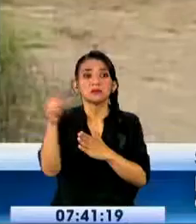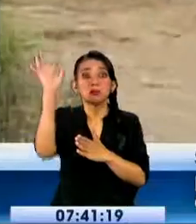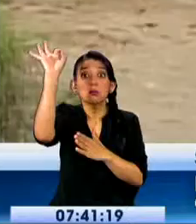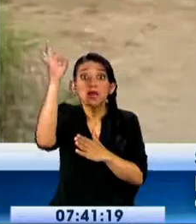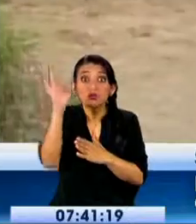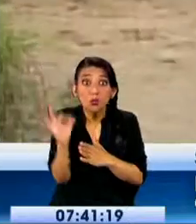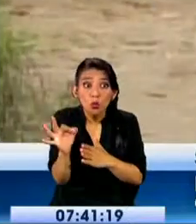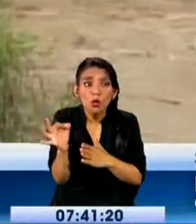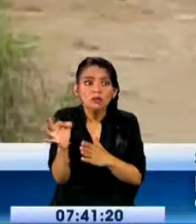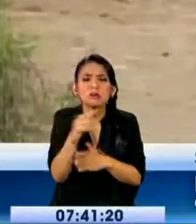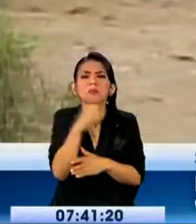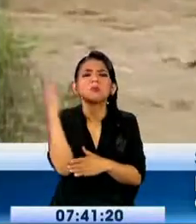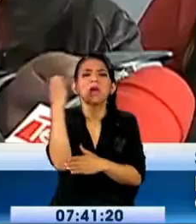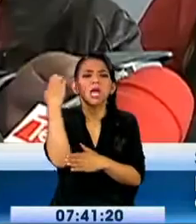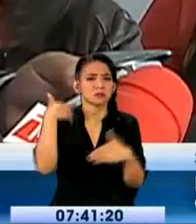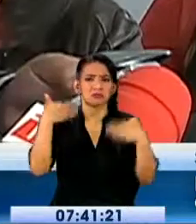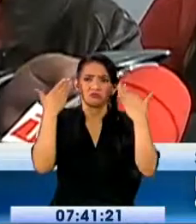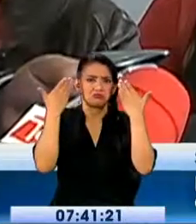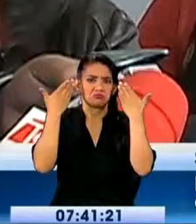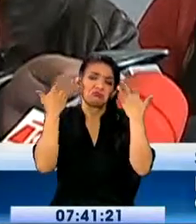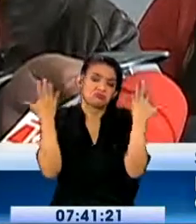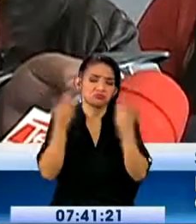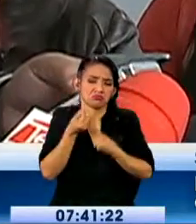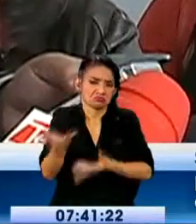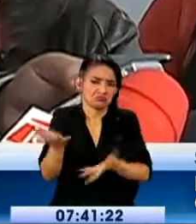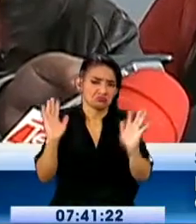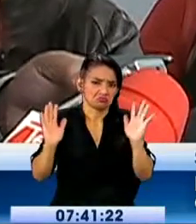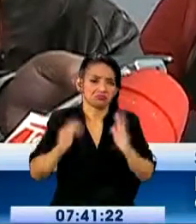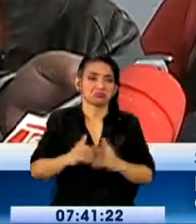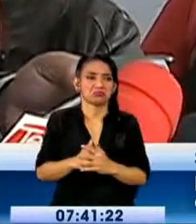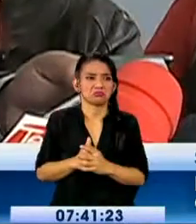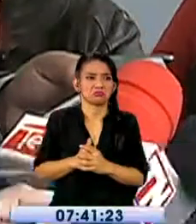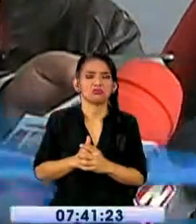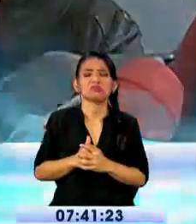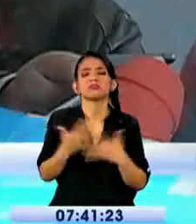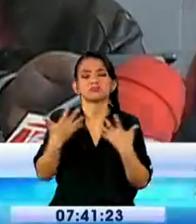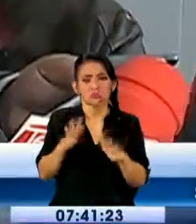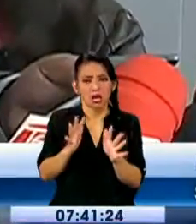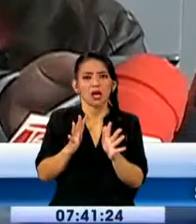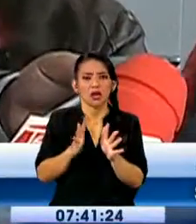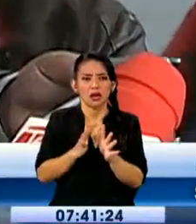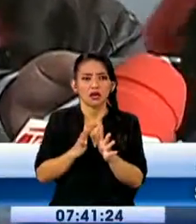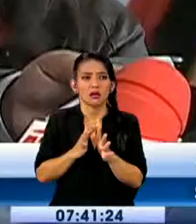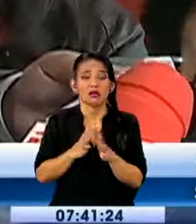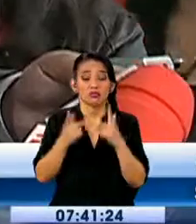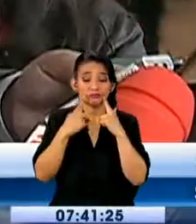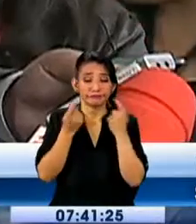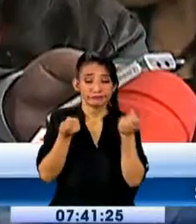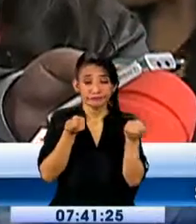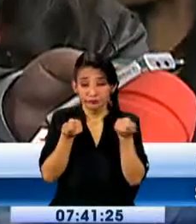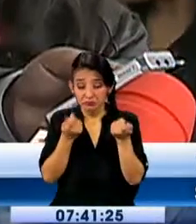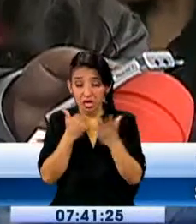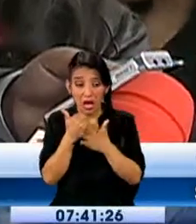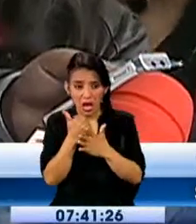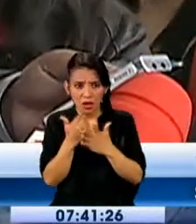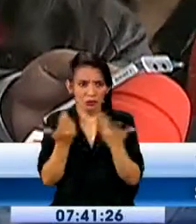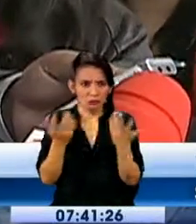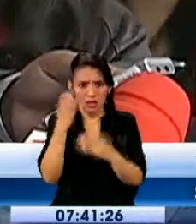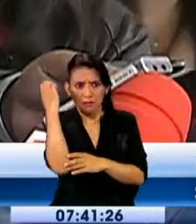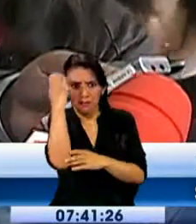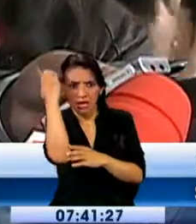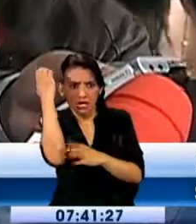presupuesto destinado para esta emergencia. Nosotros trabajamos permanentemente en el monitoreo de las amenazas y reducción